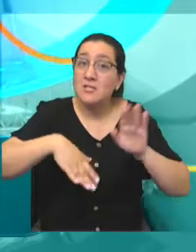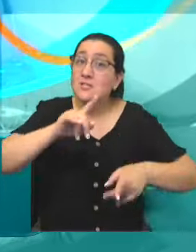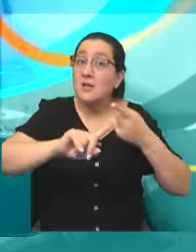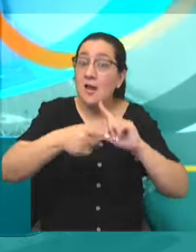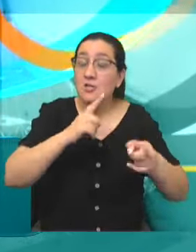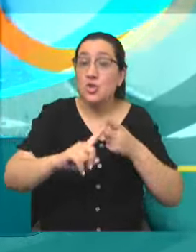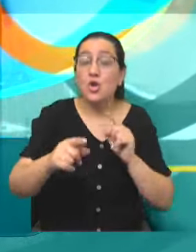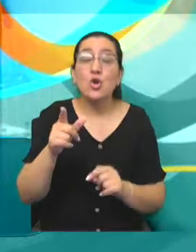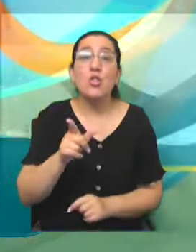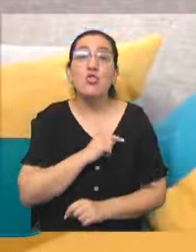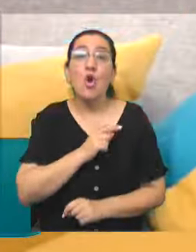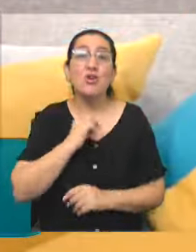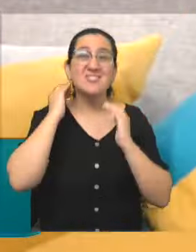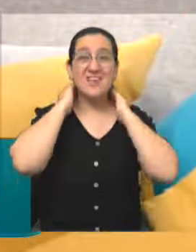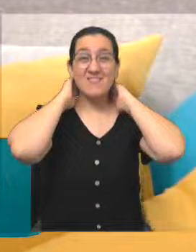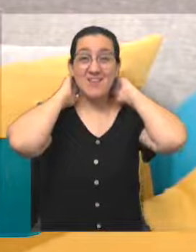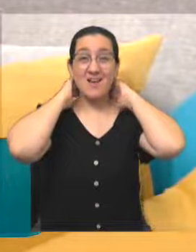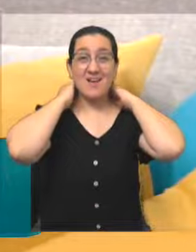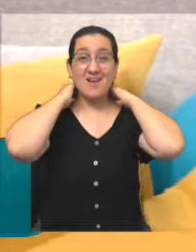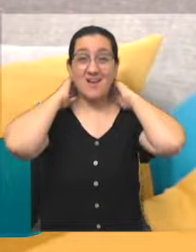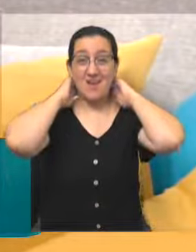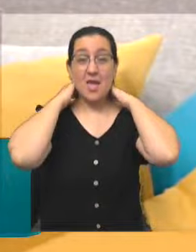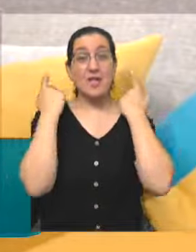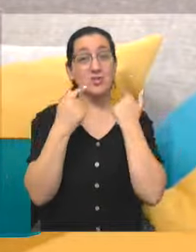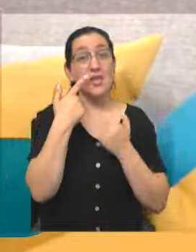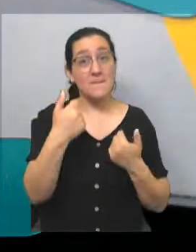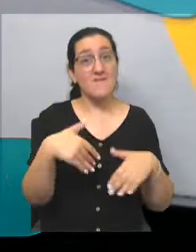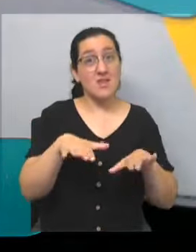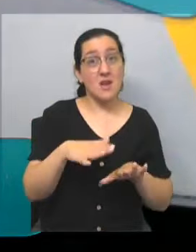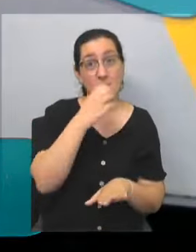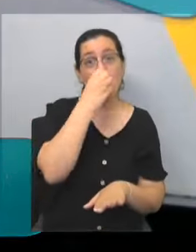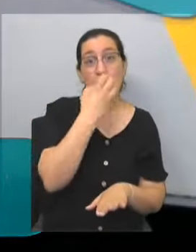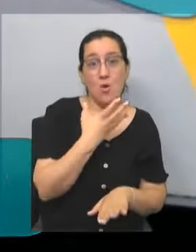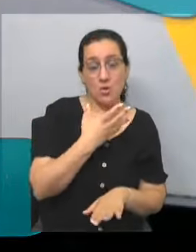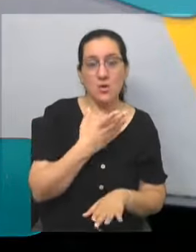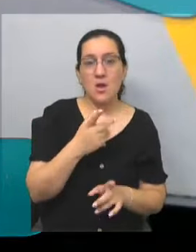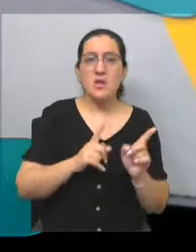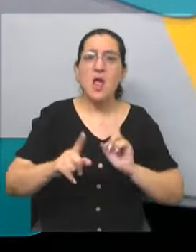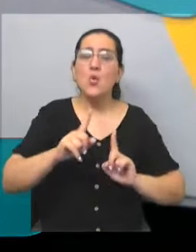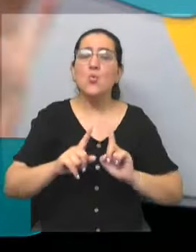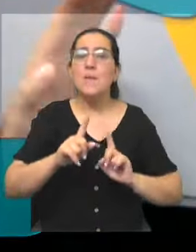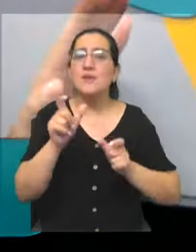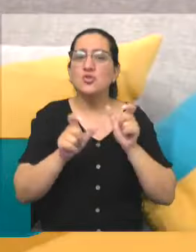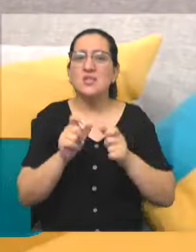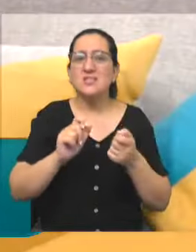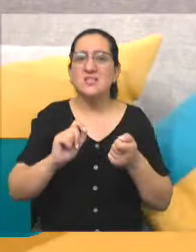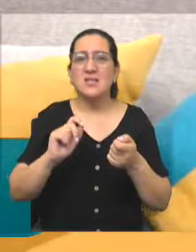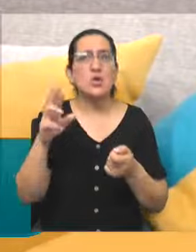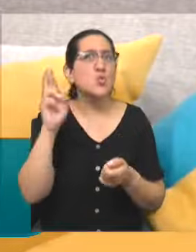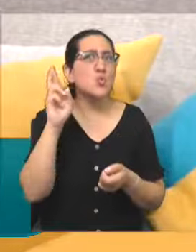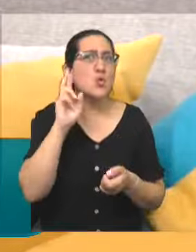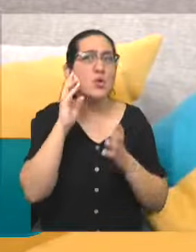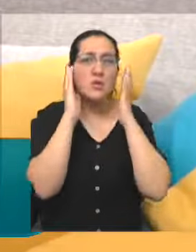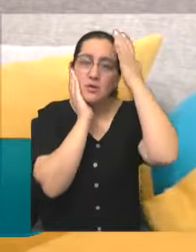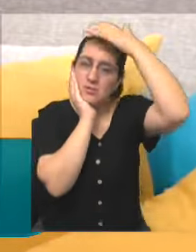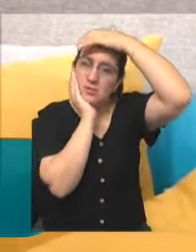nuestro cuerpo para intentar prevenir un poco esto es ideal. ¿Y las cosas que hace la gente esa que hace crack, crack, eso es bueno? Bueno, mira, yo no me